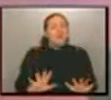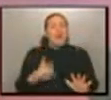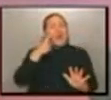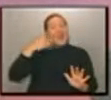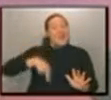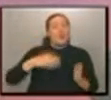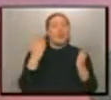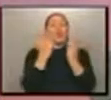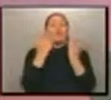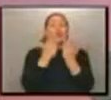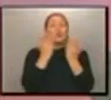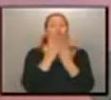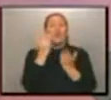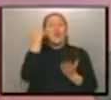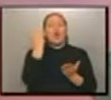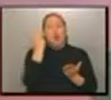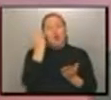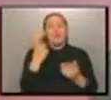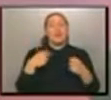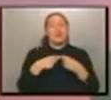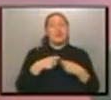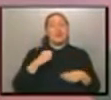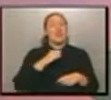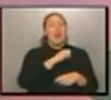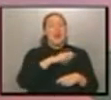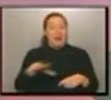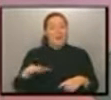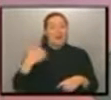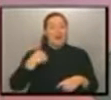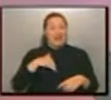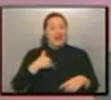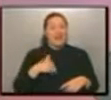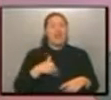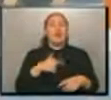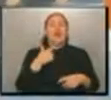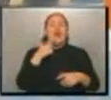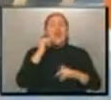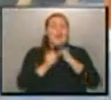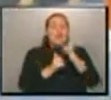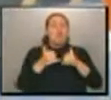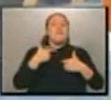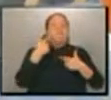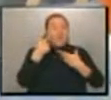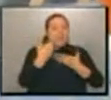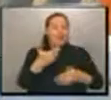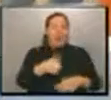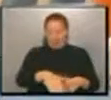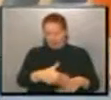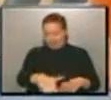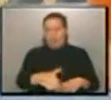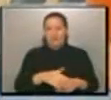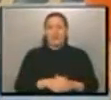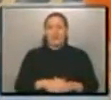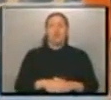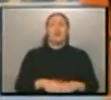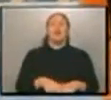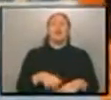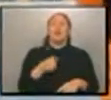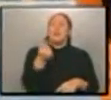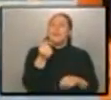Miguel Echeveire, va a invertir el sector agroindustrial en todo el 2016, en todas las actividades. Este es un número,